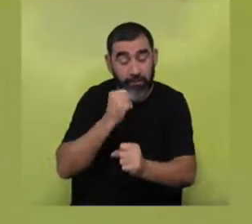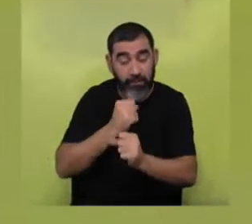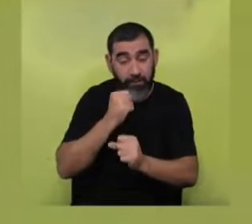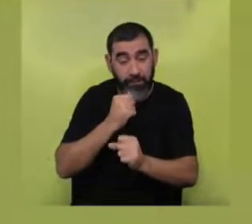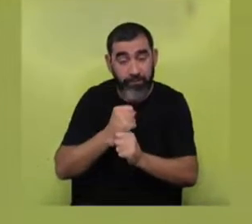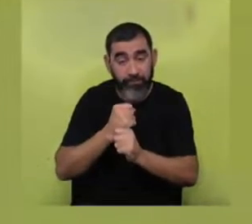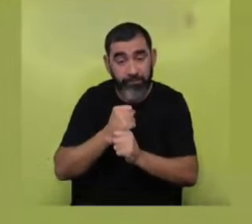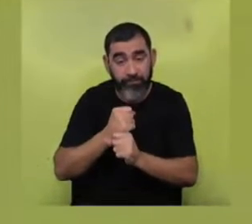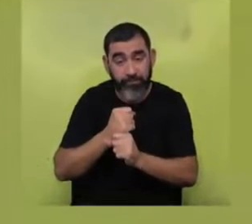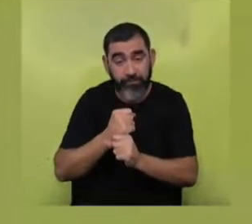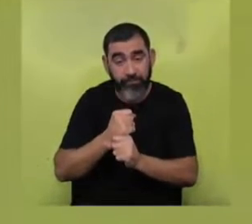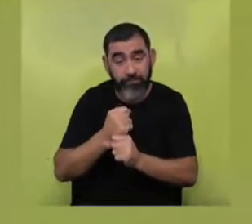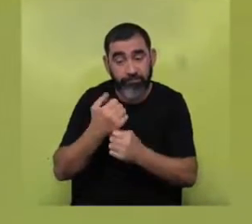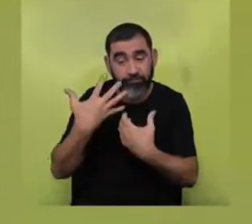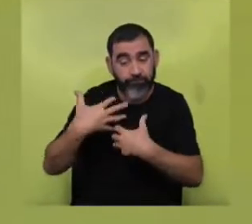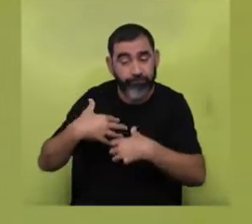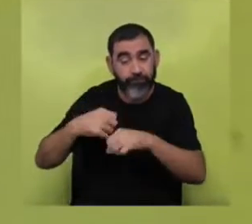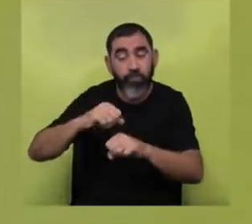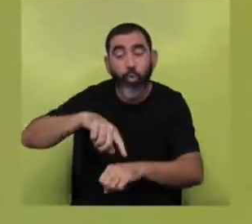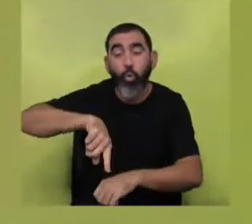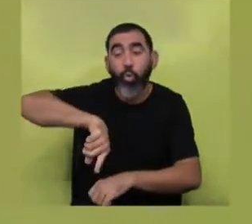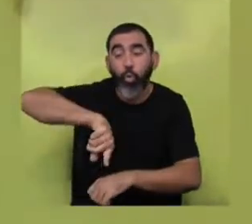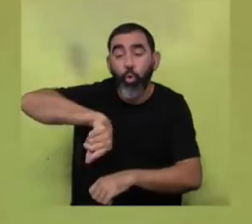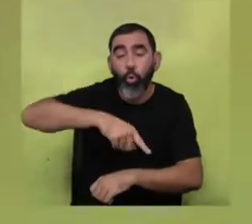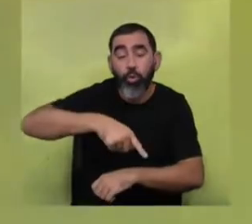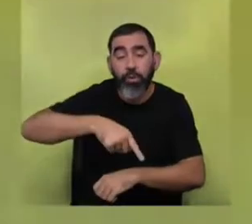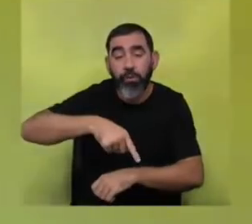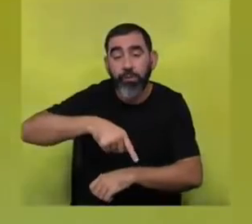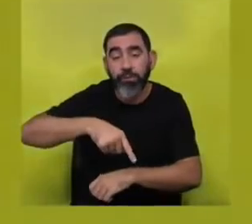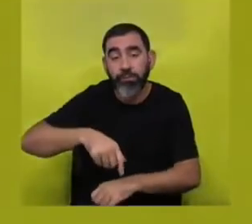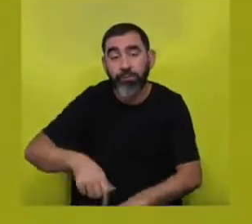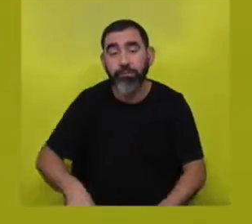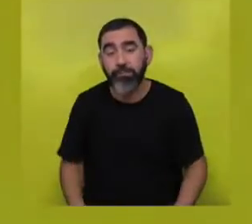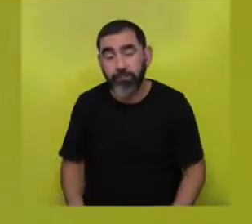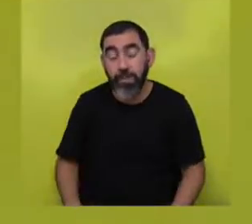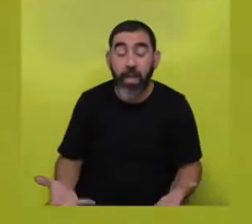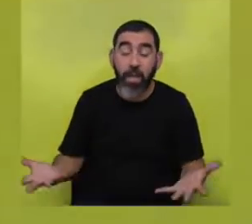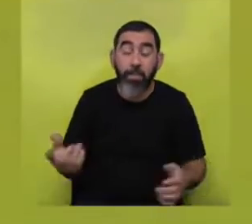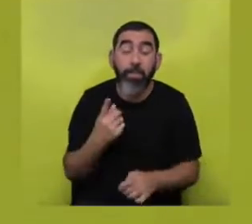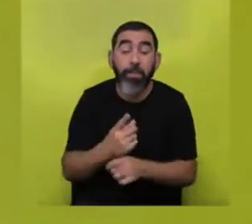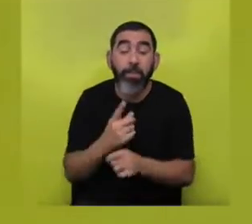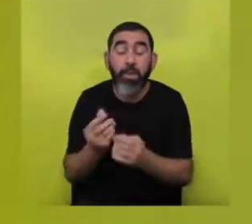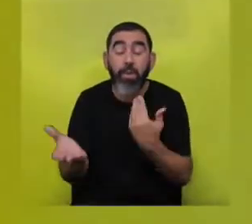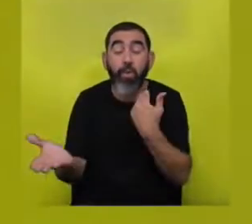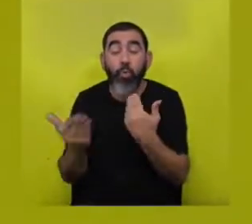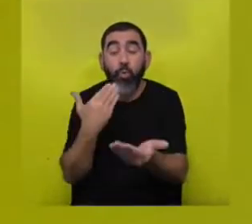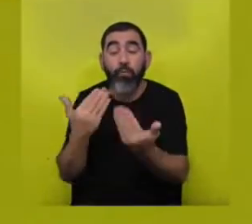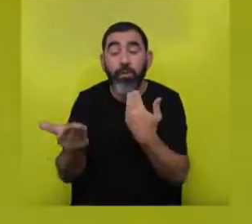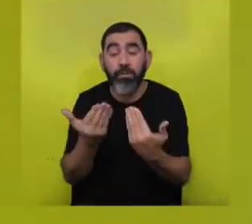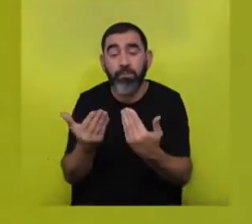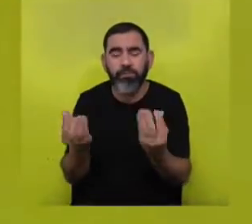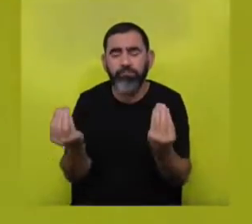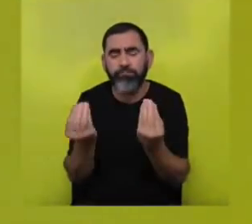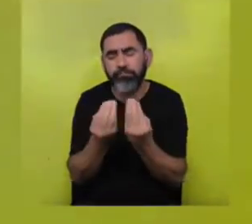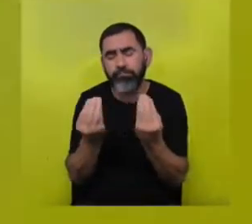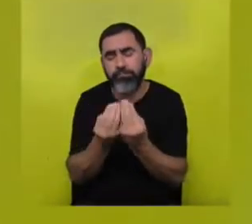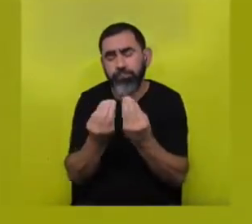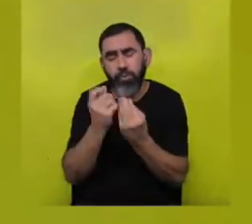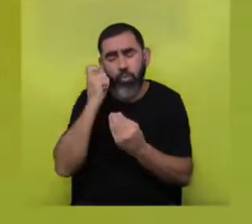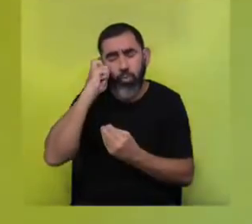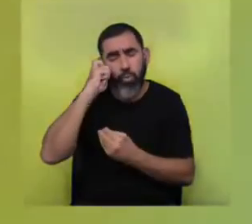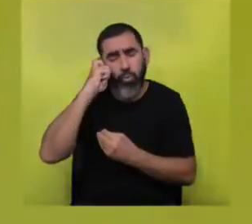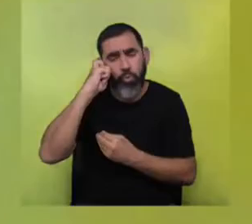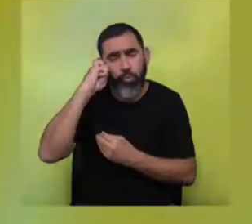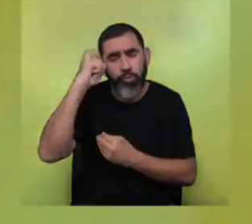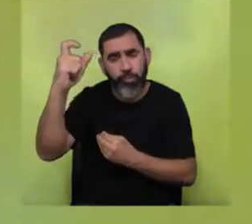de identificar el dónde es lo que nos trae esta primera conversación. Un montón de